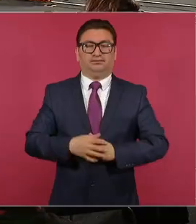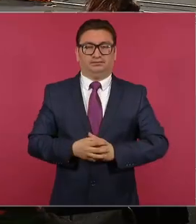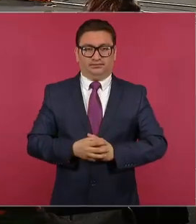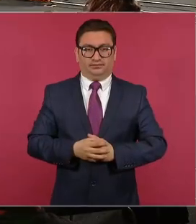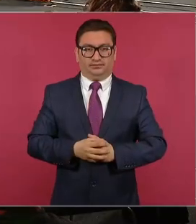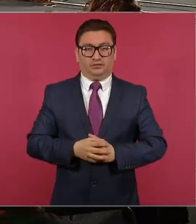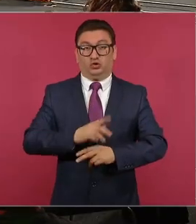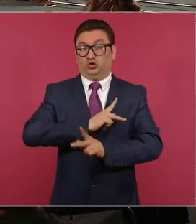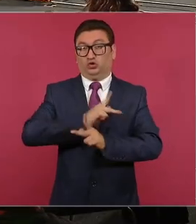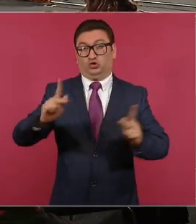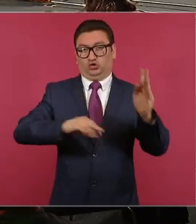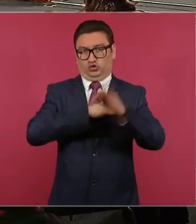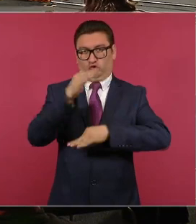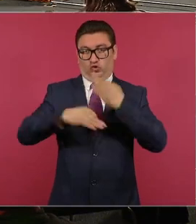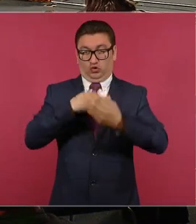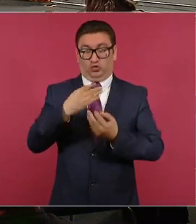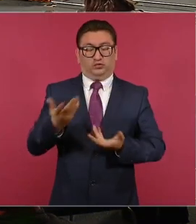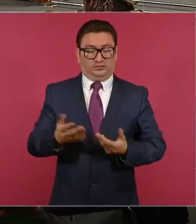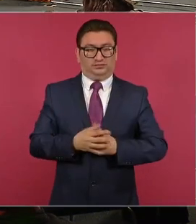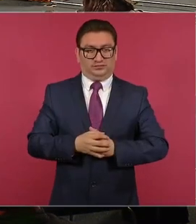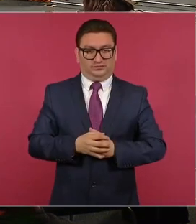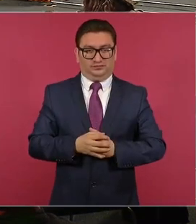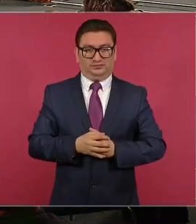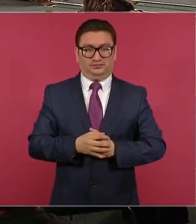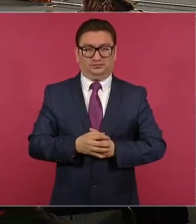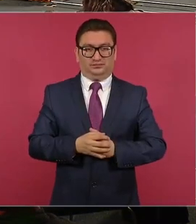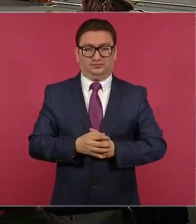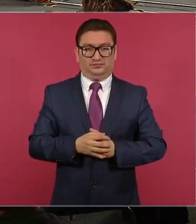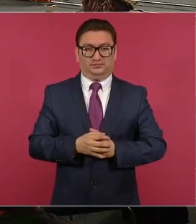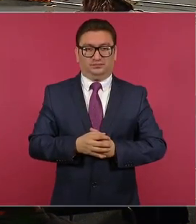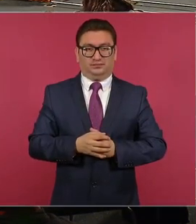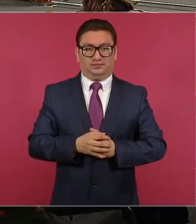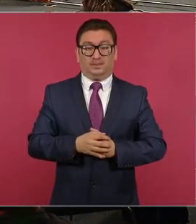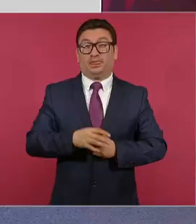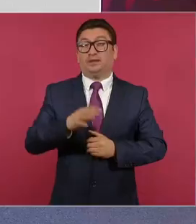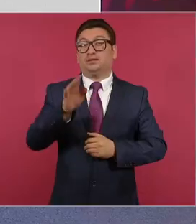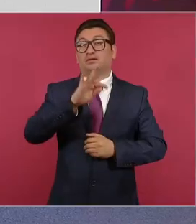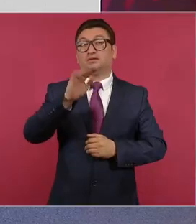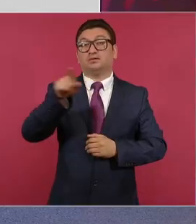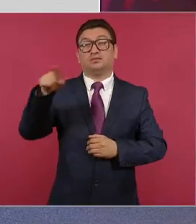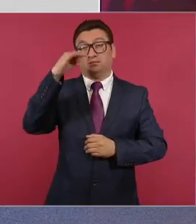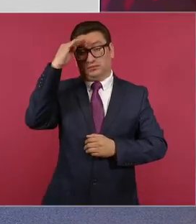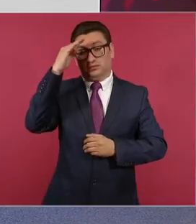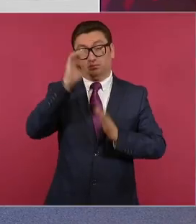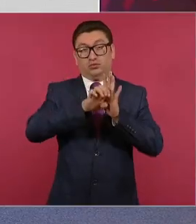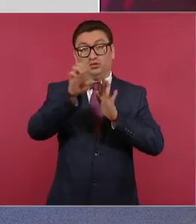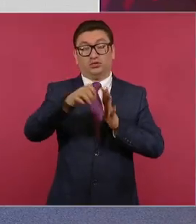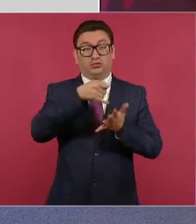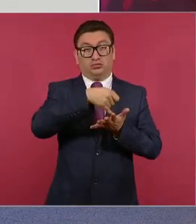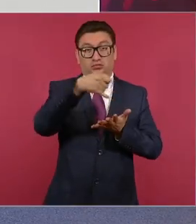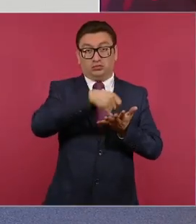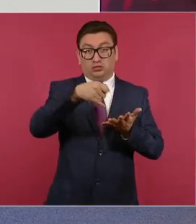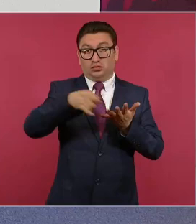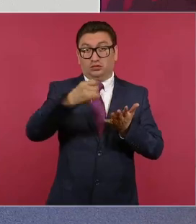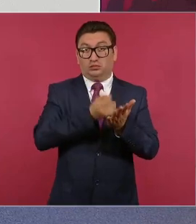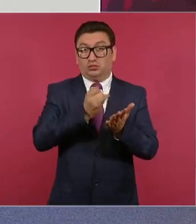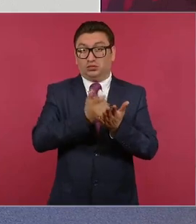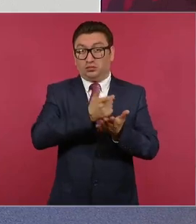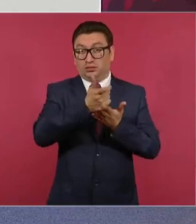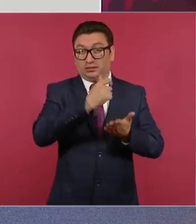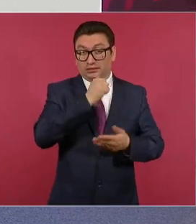Porque a lo mejor no está pensando que pague impuesto el campesino, o a lo mejor está